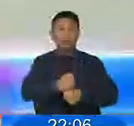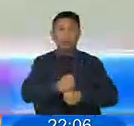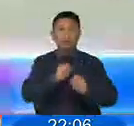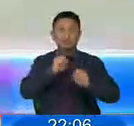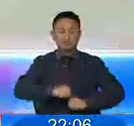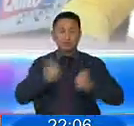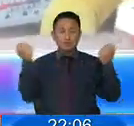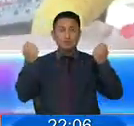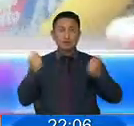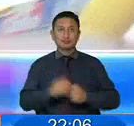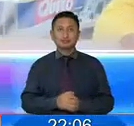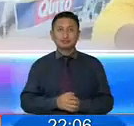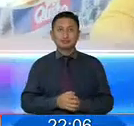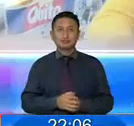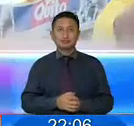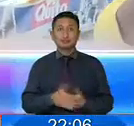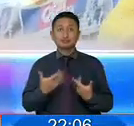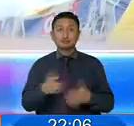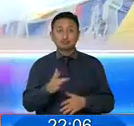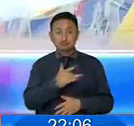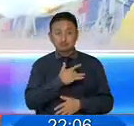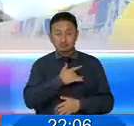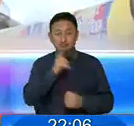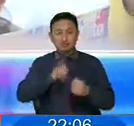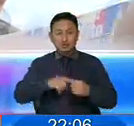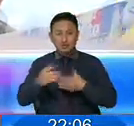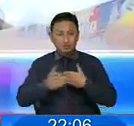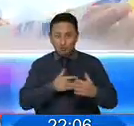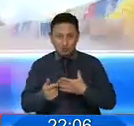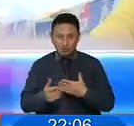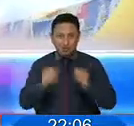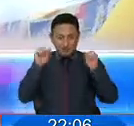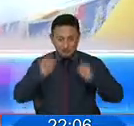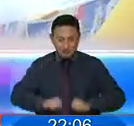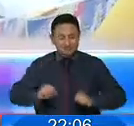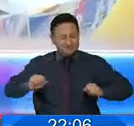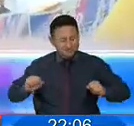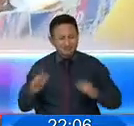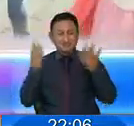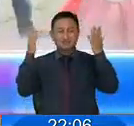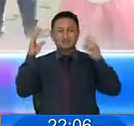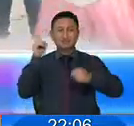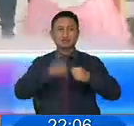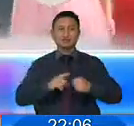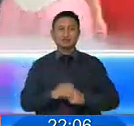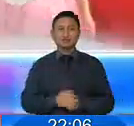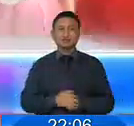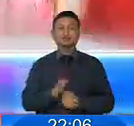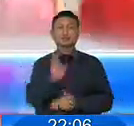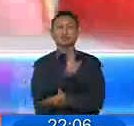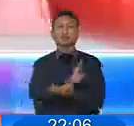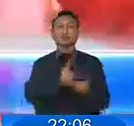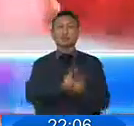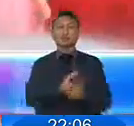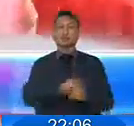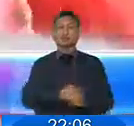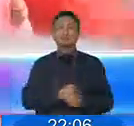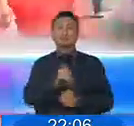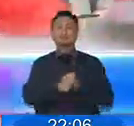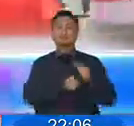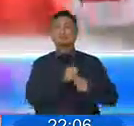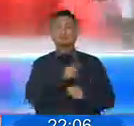los festejos. Si somos quiteños o no quiteños, tenemos que festejar a Quito. El barrio La Vicentina nació en